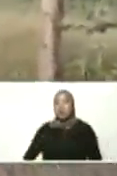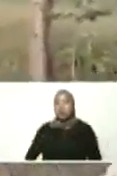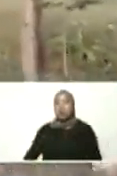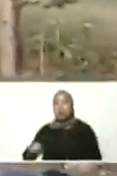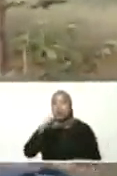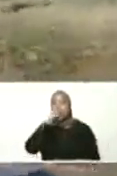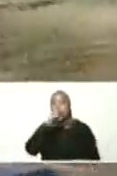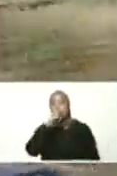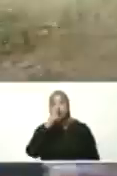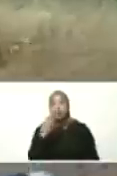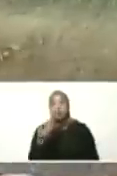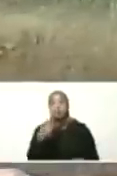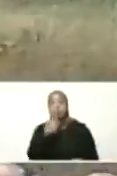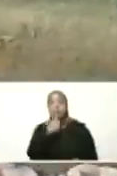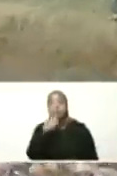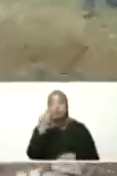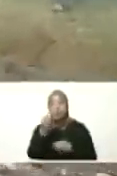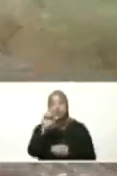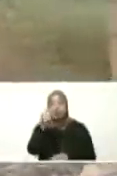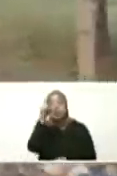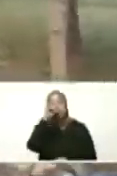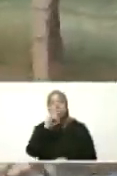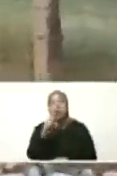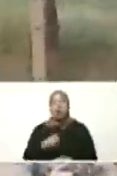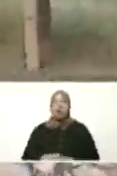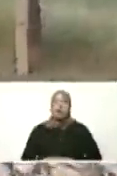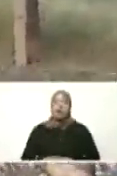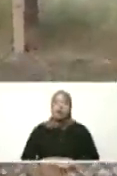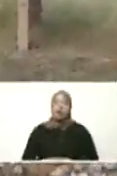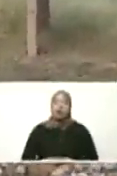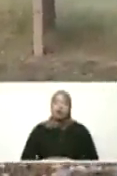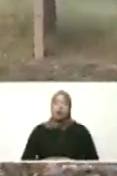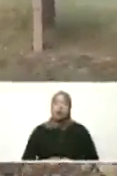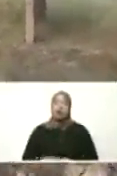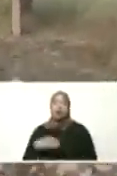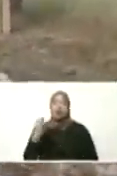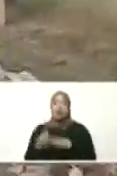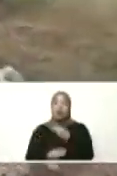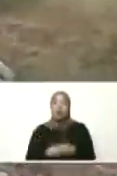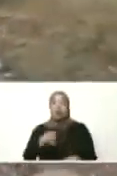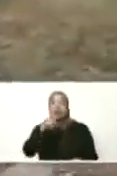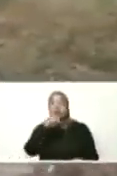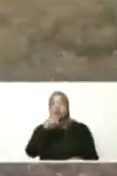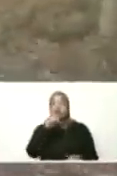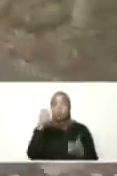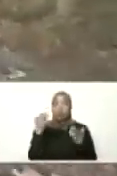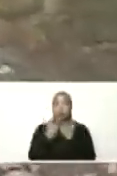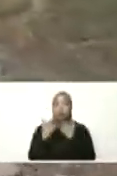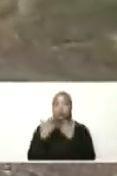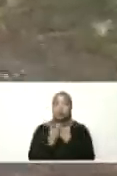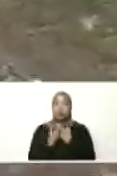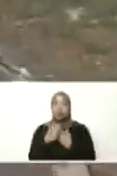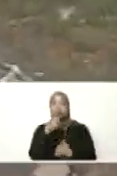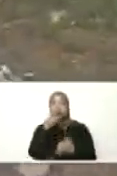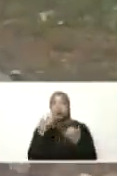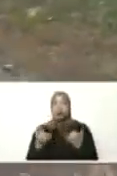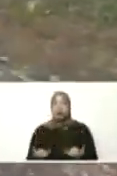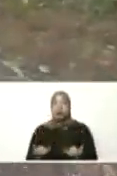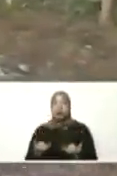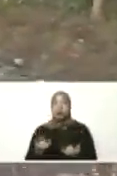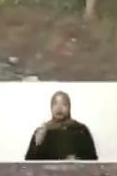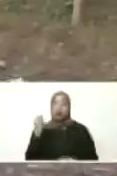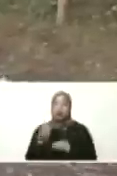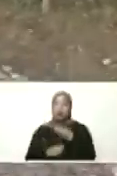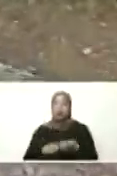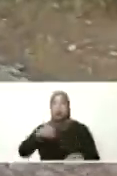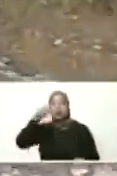jefe de Estado venezolano, que 10 años del golpe de timón, cerrar un ciclo de resistencia, de golpes y entrar, es momento del renacimiento del